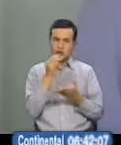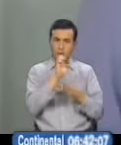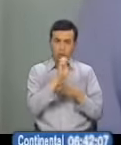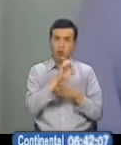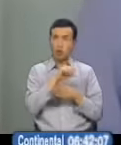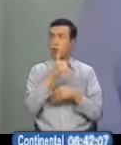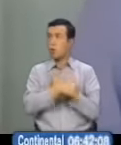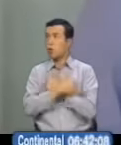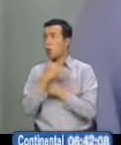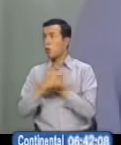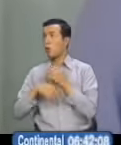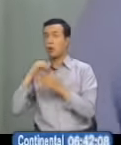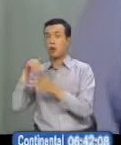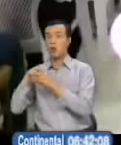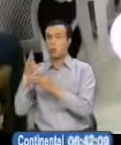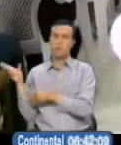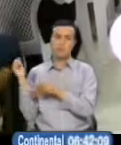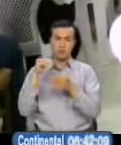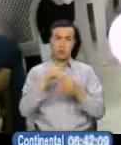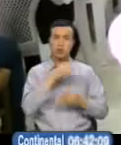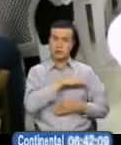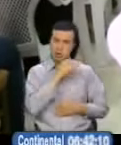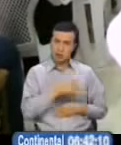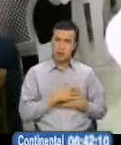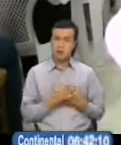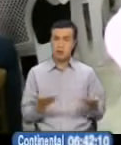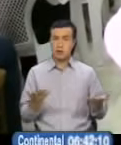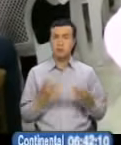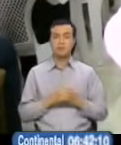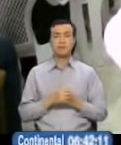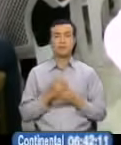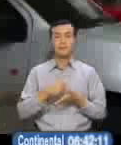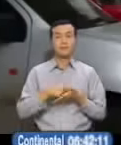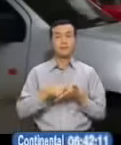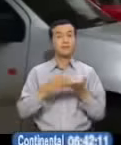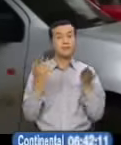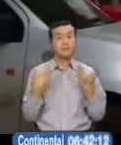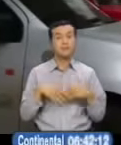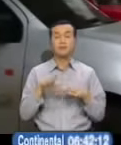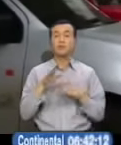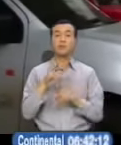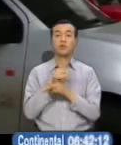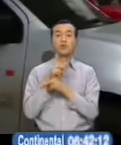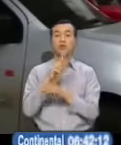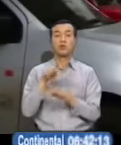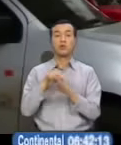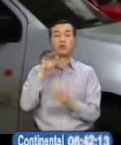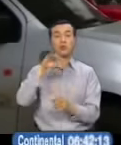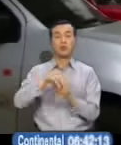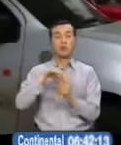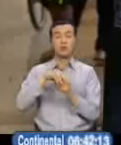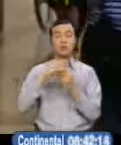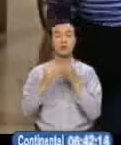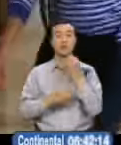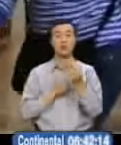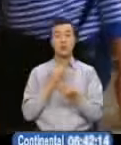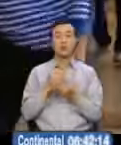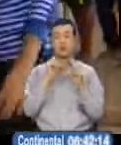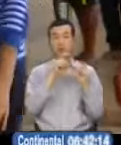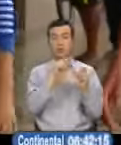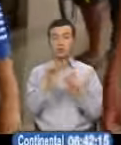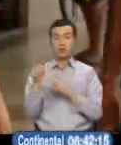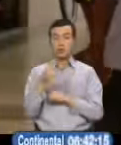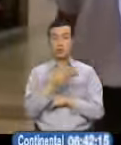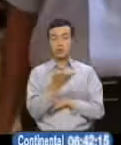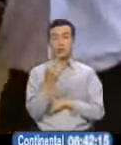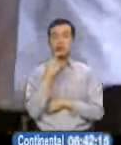es justo, eso es necesario, eso es ético. Luego de llevar a cabo esta firma, se espera que a través del Consejo Nacional Electoral se realice una consulta popular